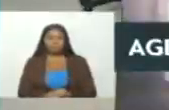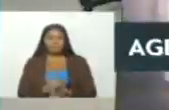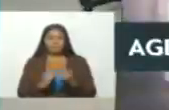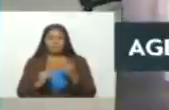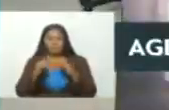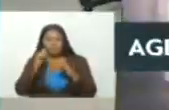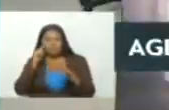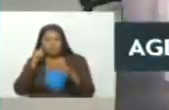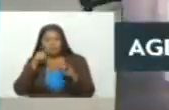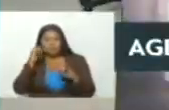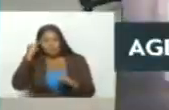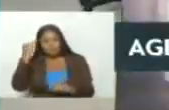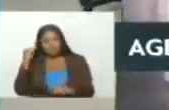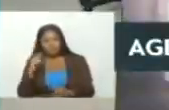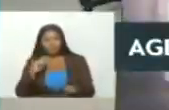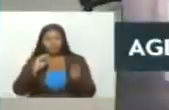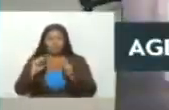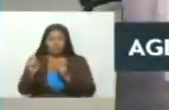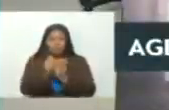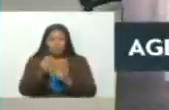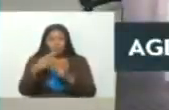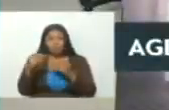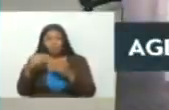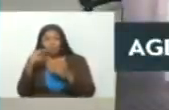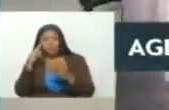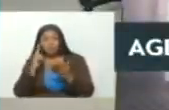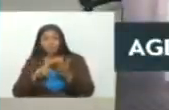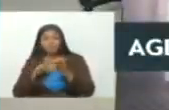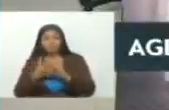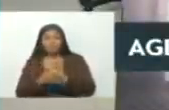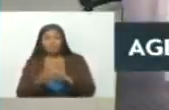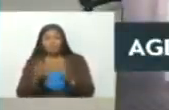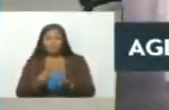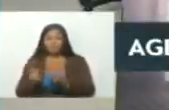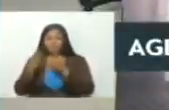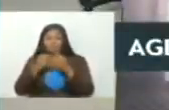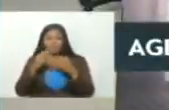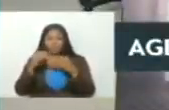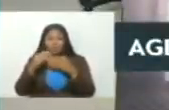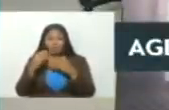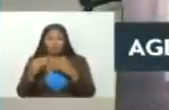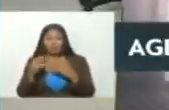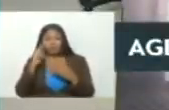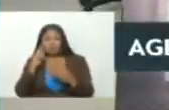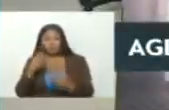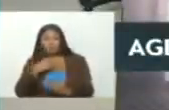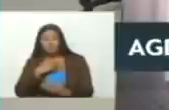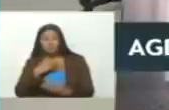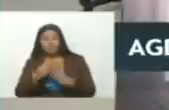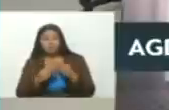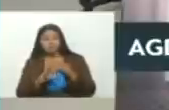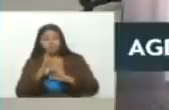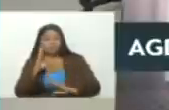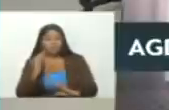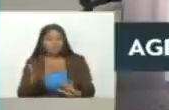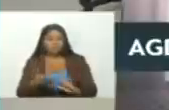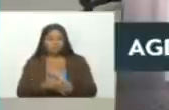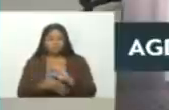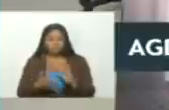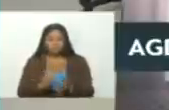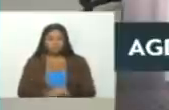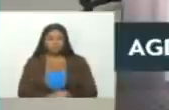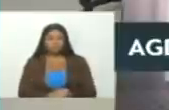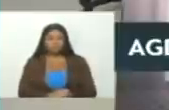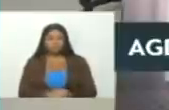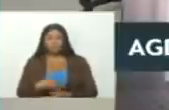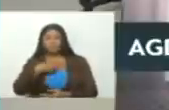finalizar la idea, fue sustituida por el dólar y hay una realidad, una economía dolarizada no se puede desarrollar. Yo